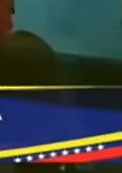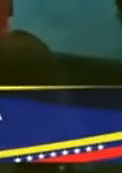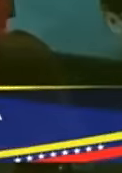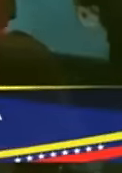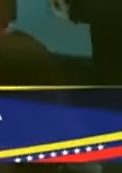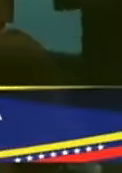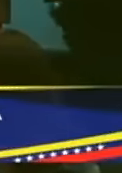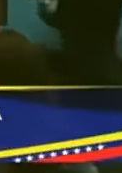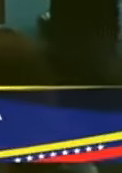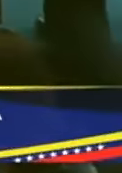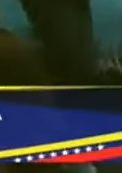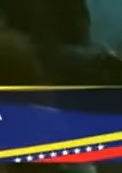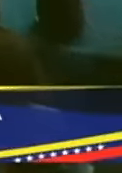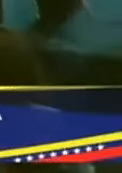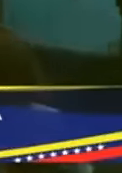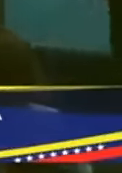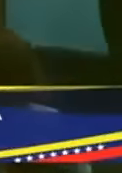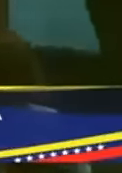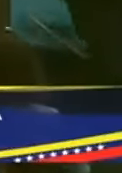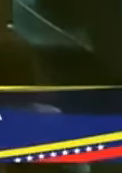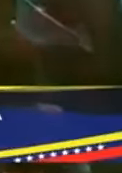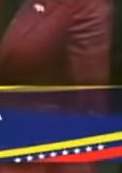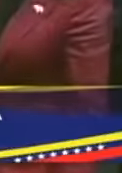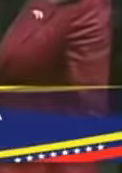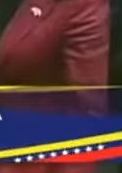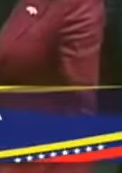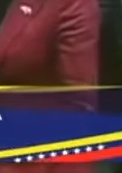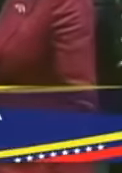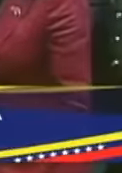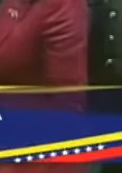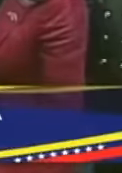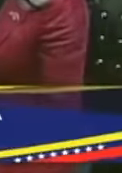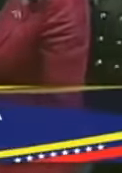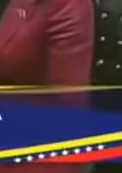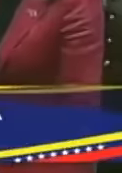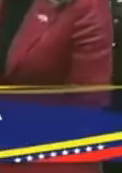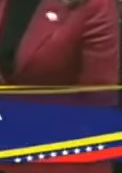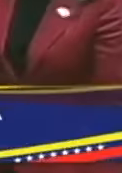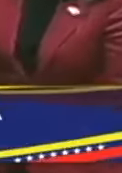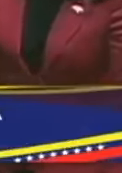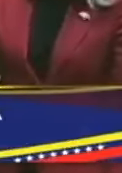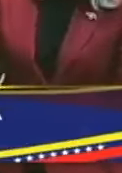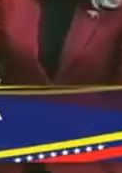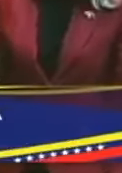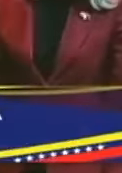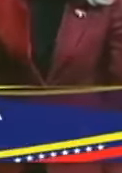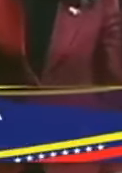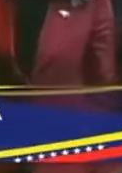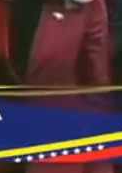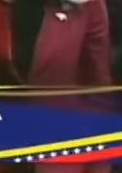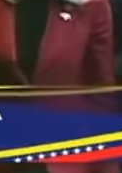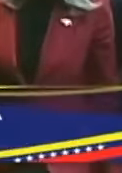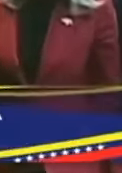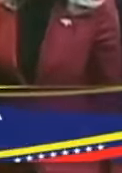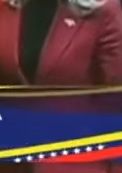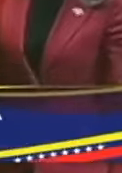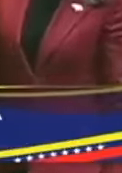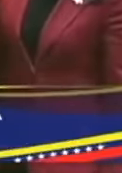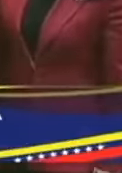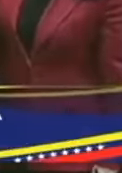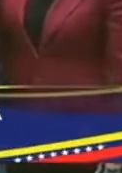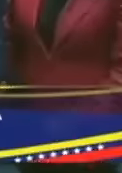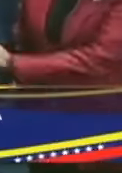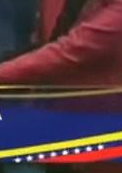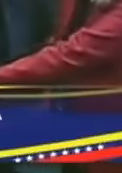Es el reconocimiento al presidente constitucional Nicolás Maduro en todo lo que ha venido realizando, esa